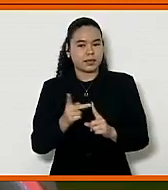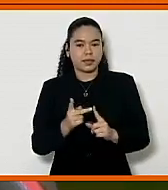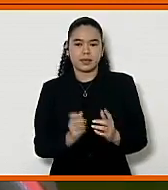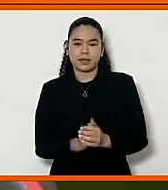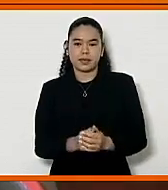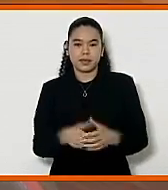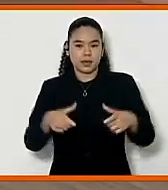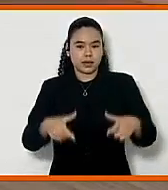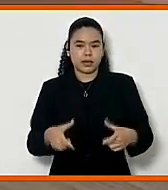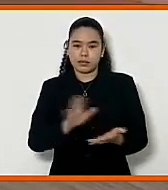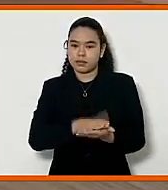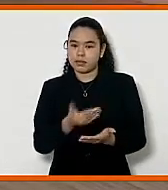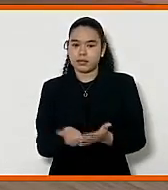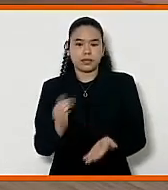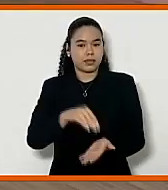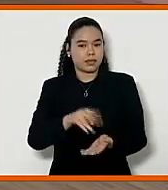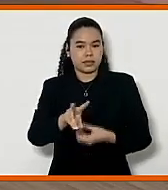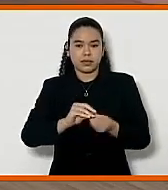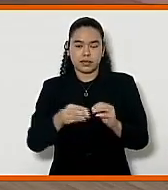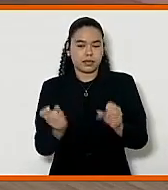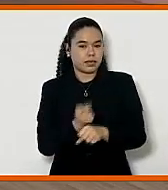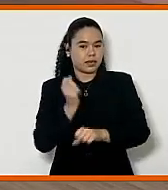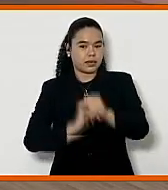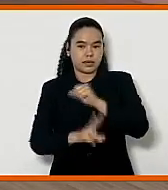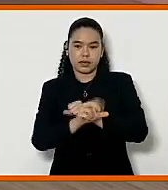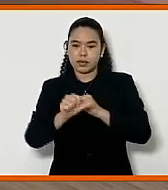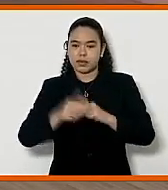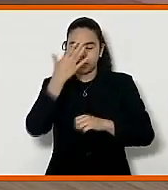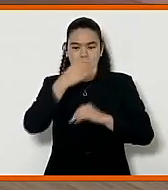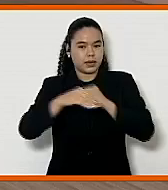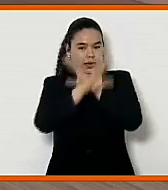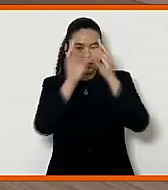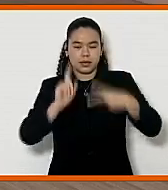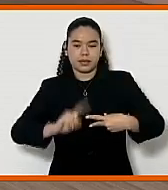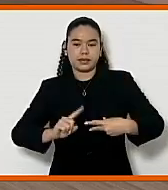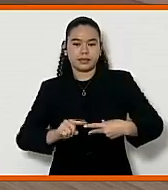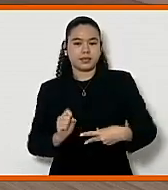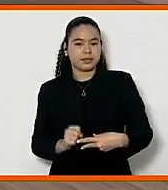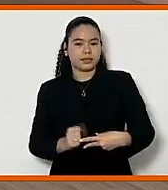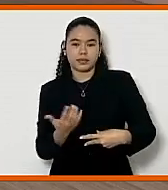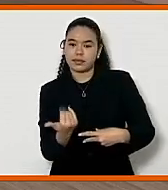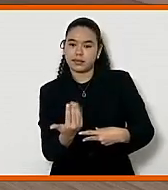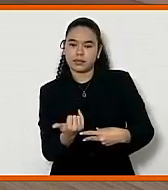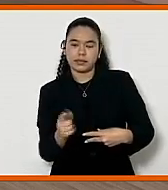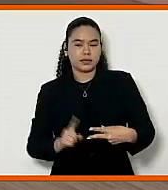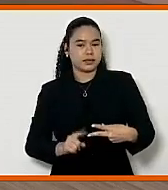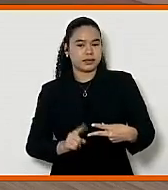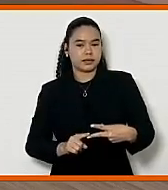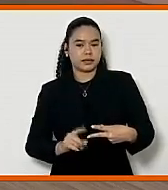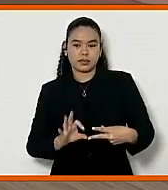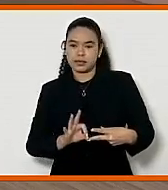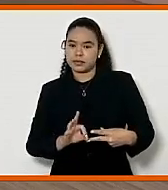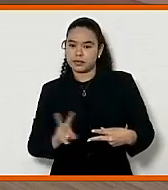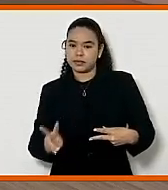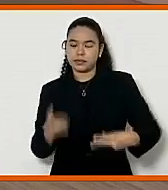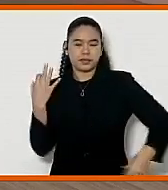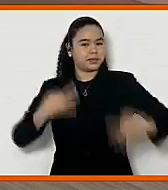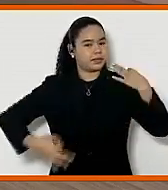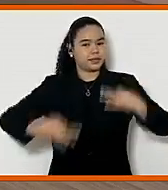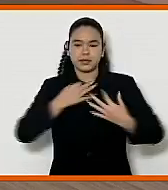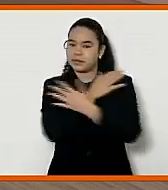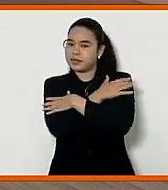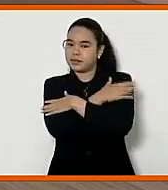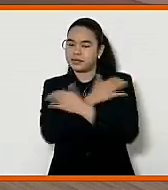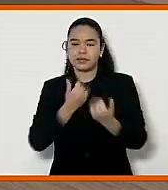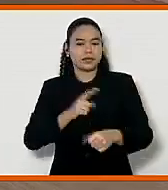Comal. Los números ganadores para premiados en esta hermosa mañana son posición 1, 15, posición 2, 92. Muchas